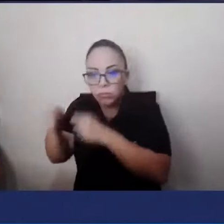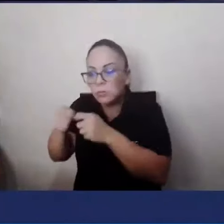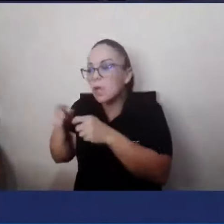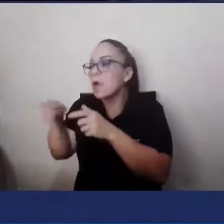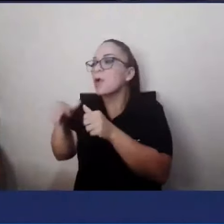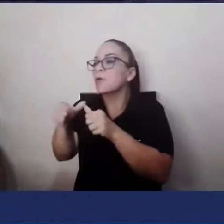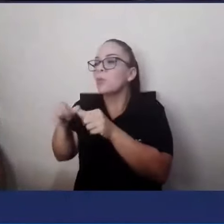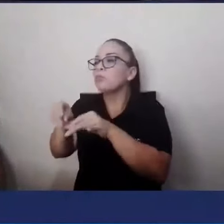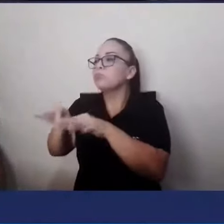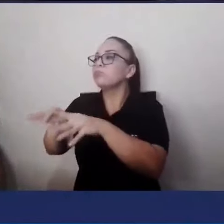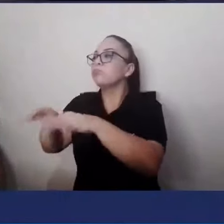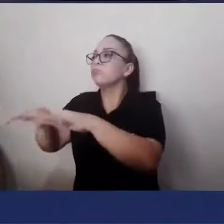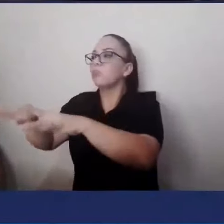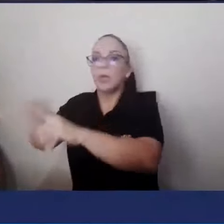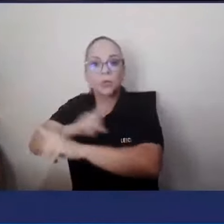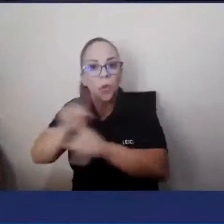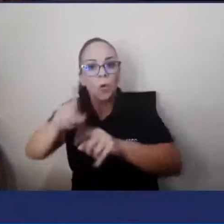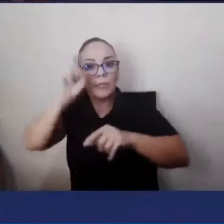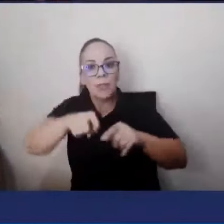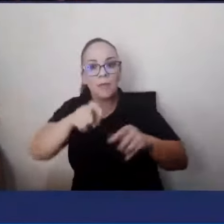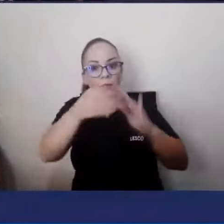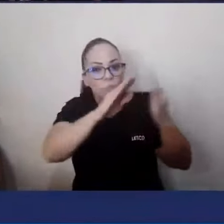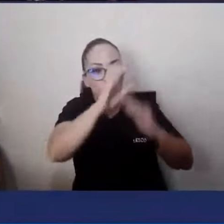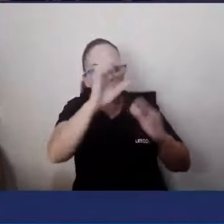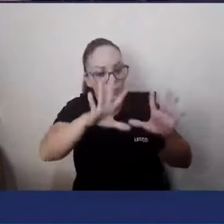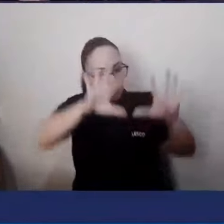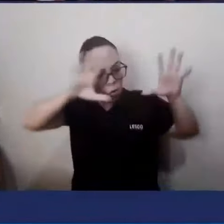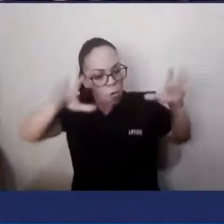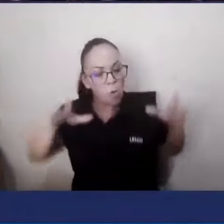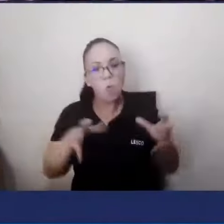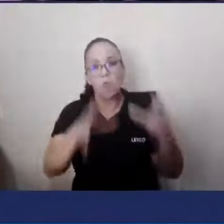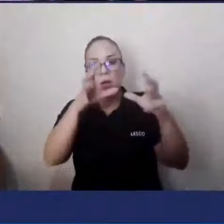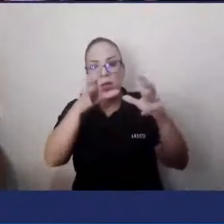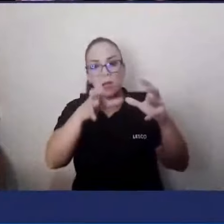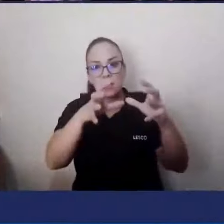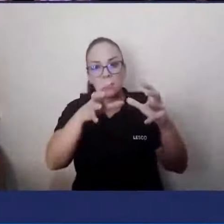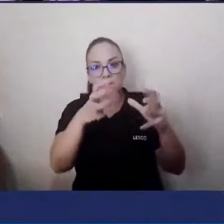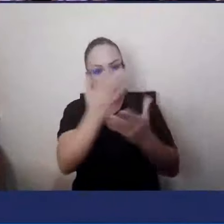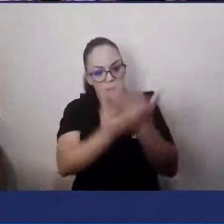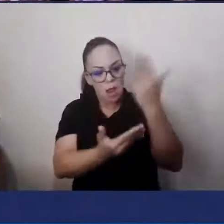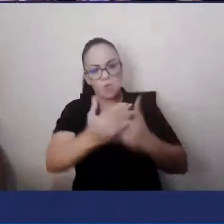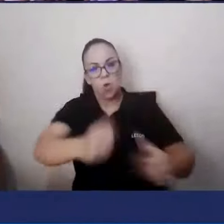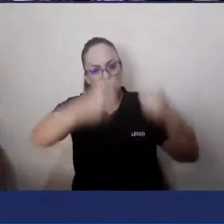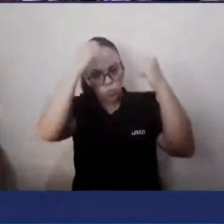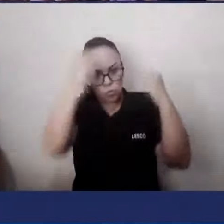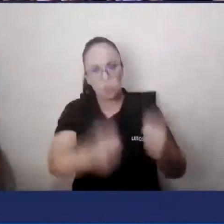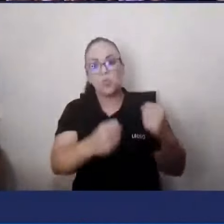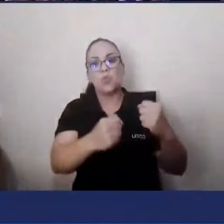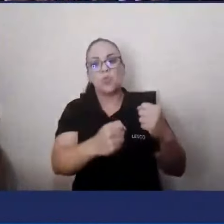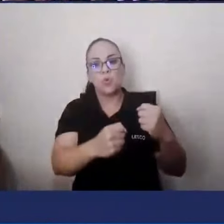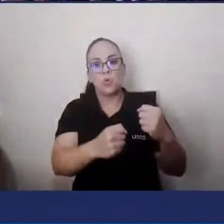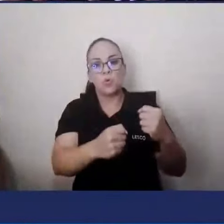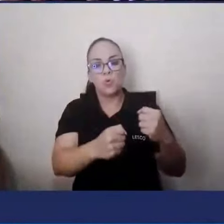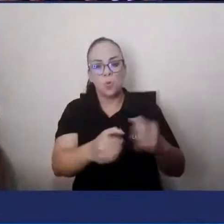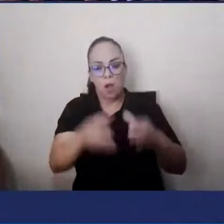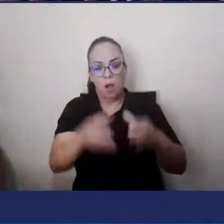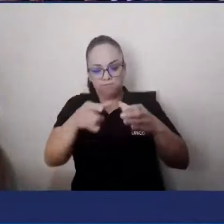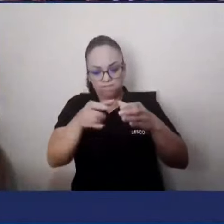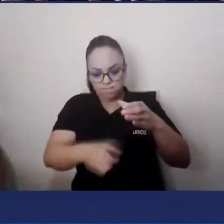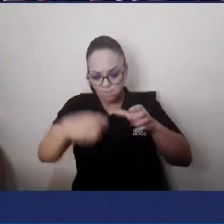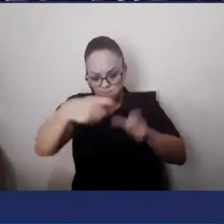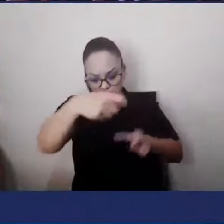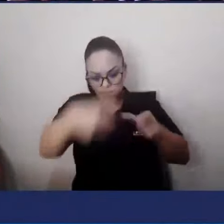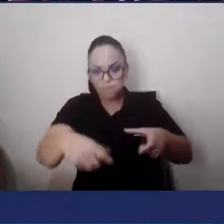pueblo costarricense en una mano dura con tres dedos: el poder judicial, el